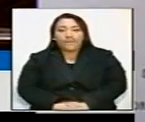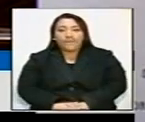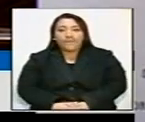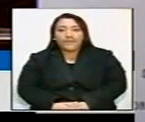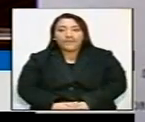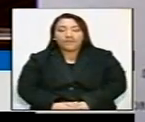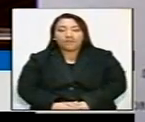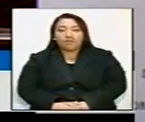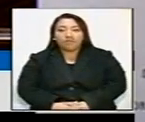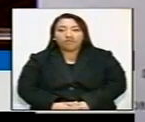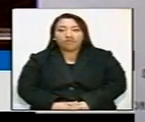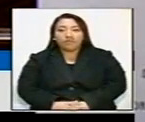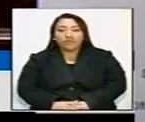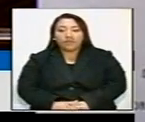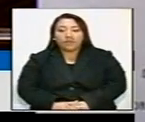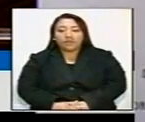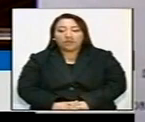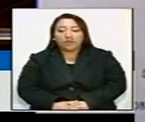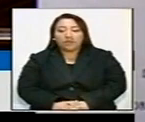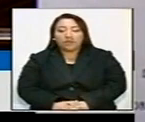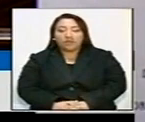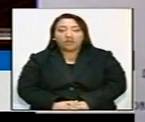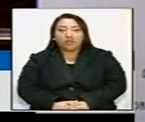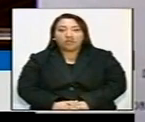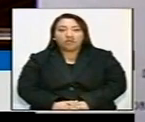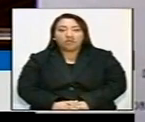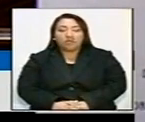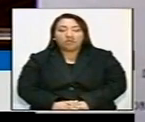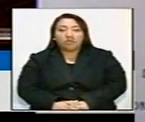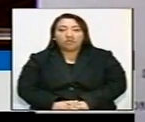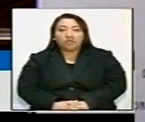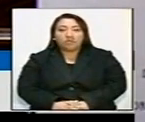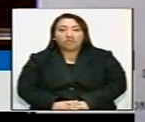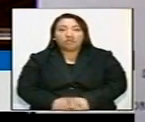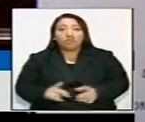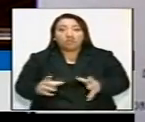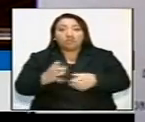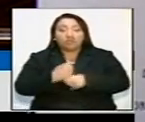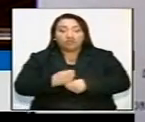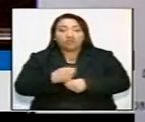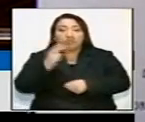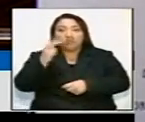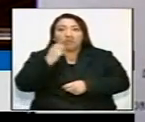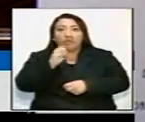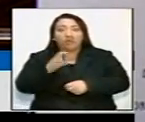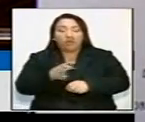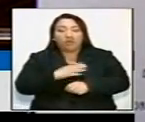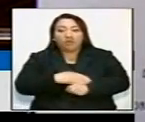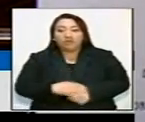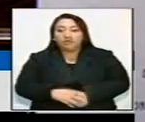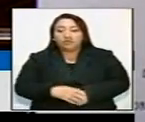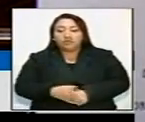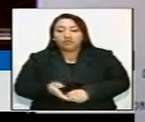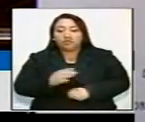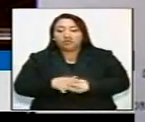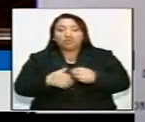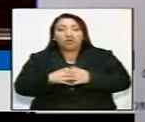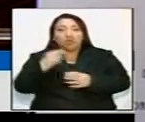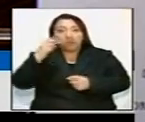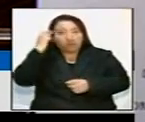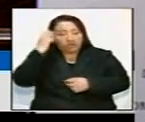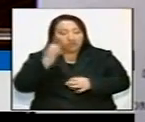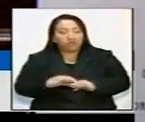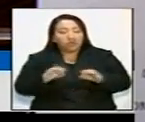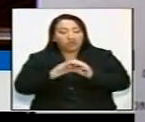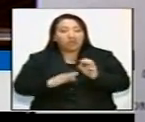Aquí hay que rescatar lo que el profesor Vance estaba mencionando, ¿no?, sobre el tema de las políticas